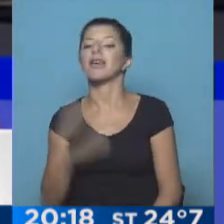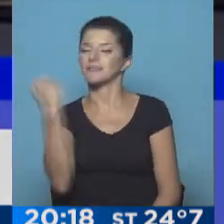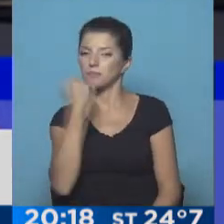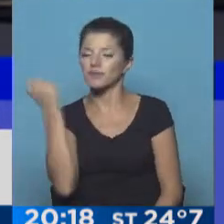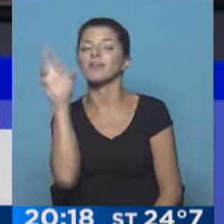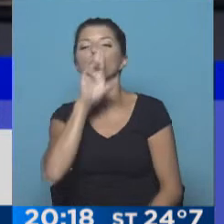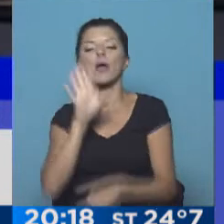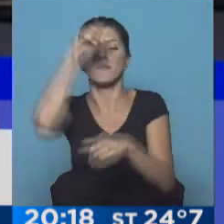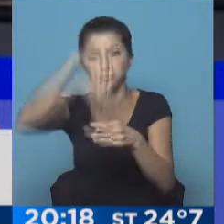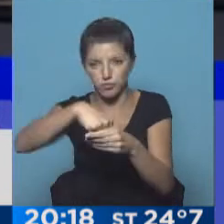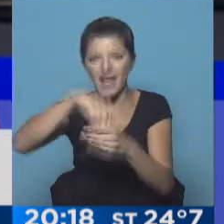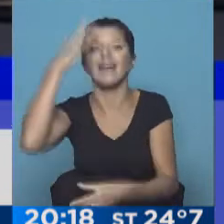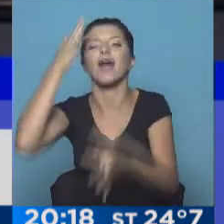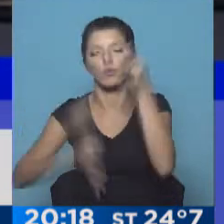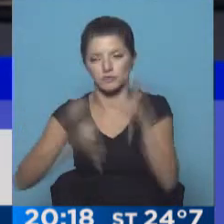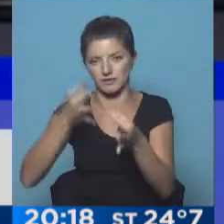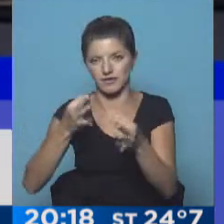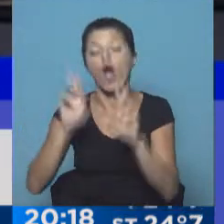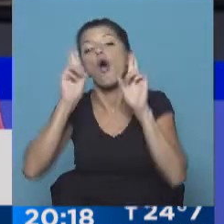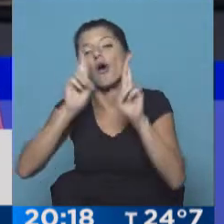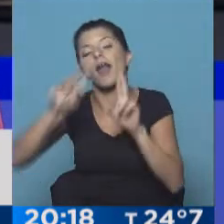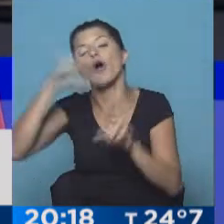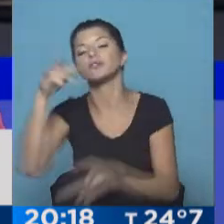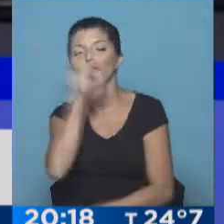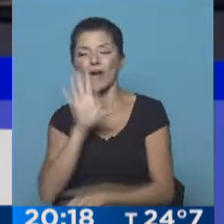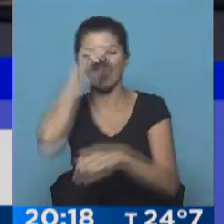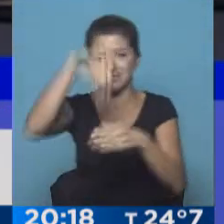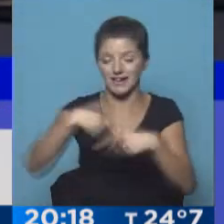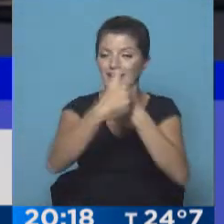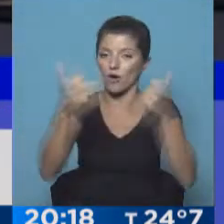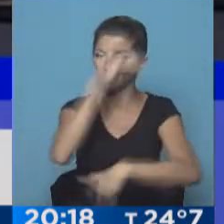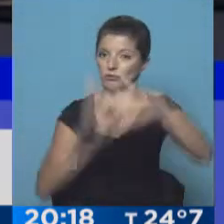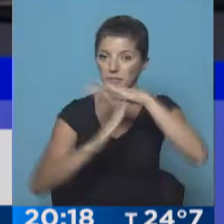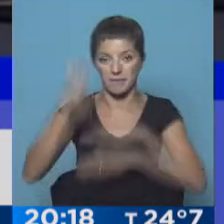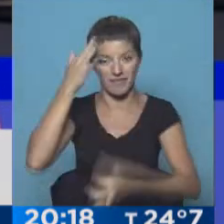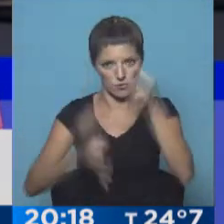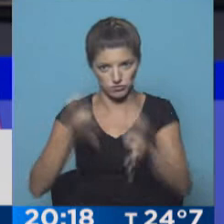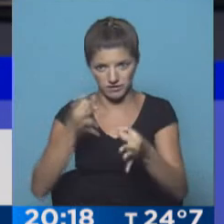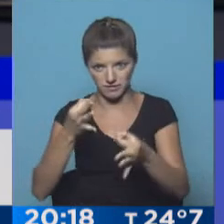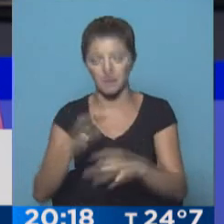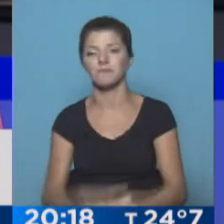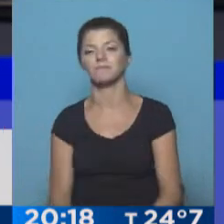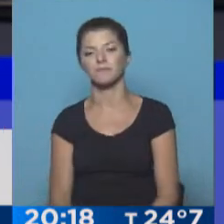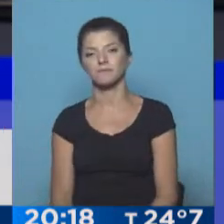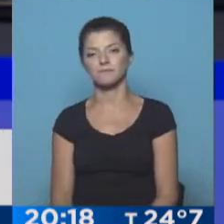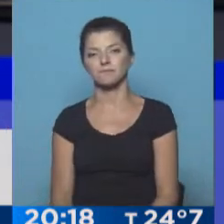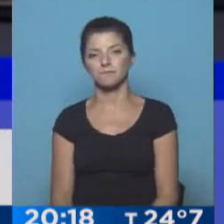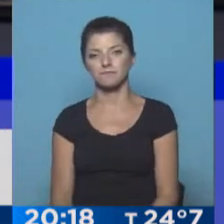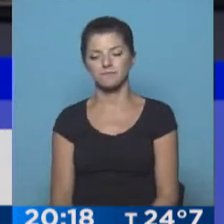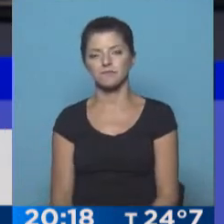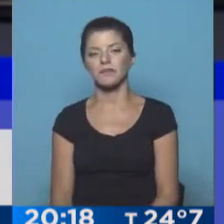ojalá que haya otra mujer en la Corte con perspectiva de género, que no es lo mismo que cualquier mujer, y que